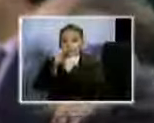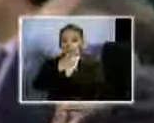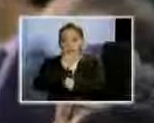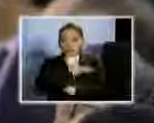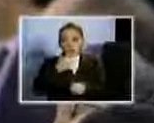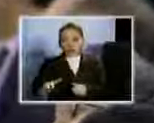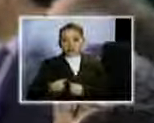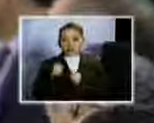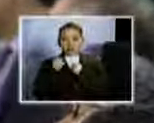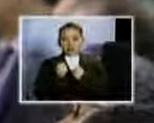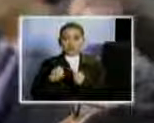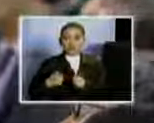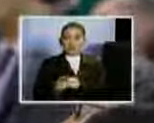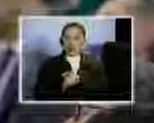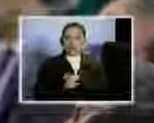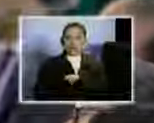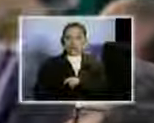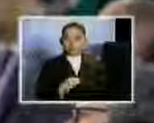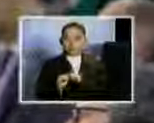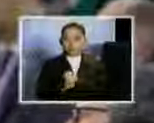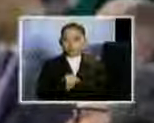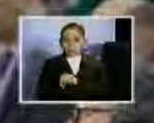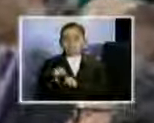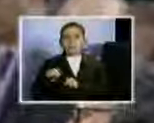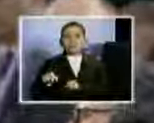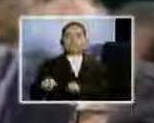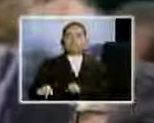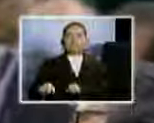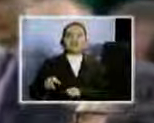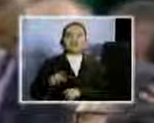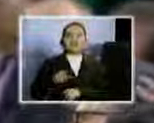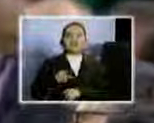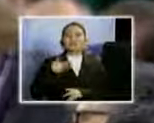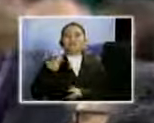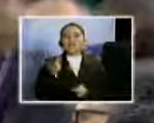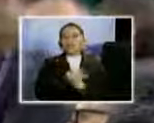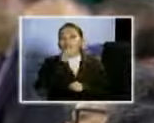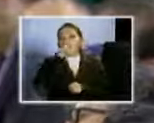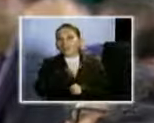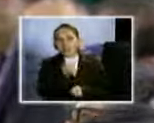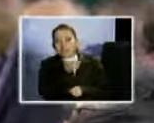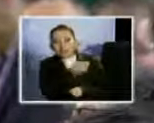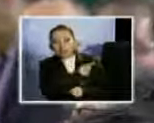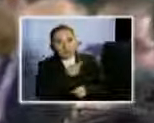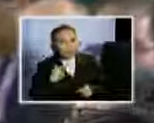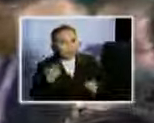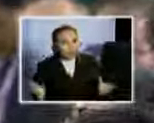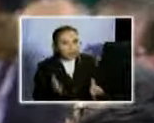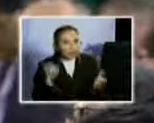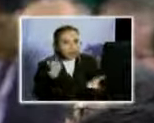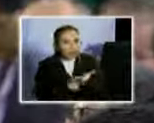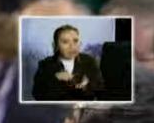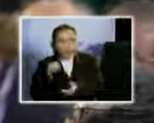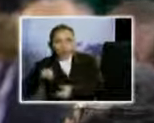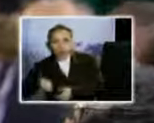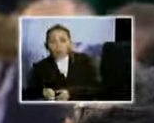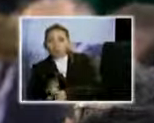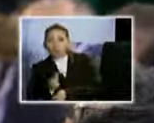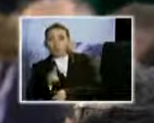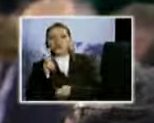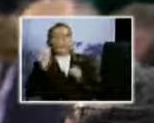tienen potencial nuclear. Asimismo, ¿qué es lo que ha fallado? ¿Qué es lo que se tiene que impulsar en el seno de las Naciones